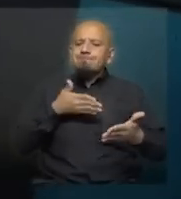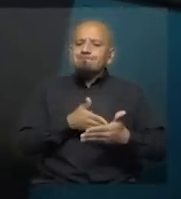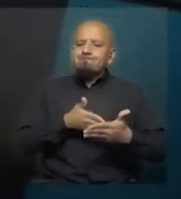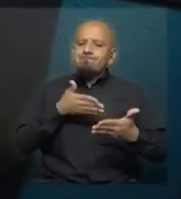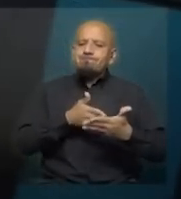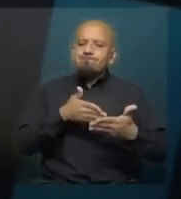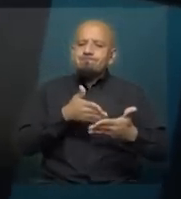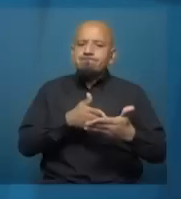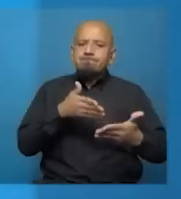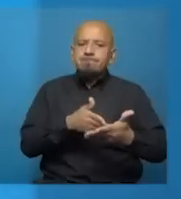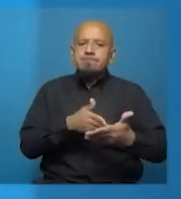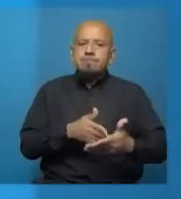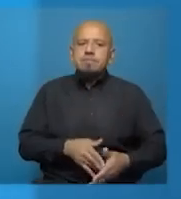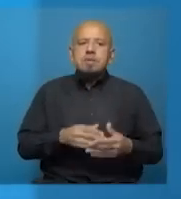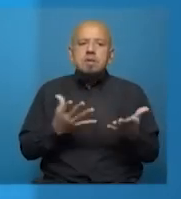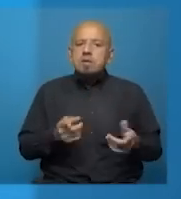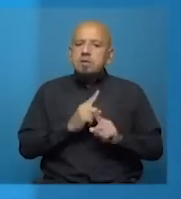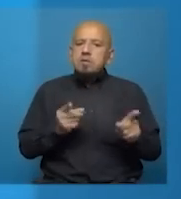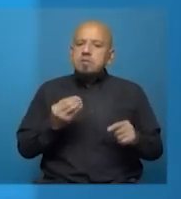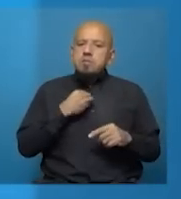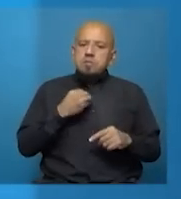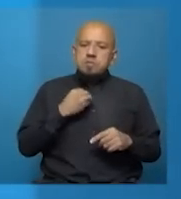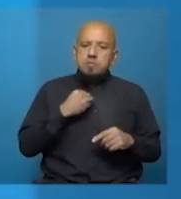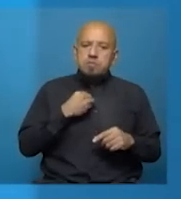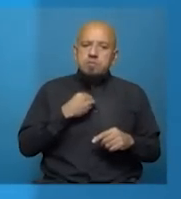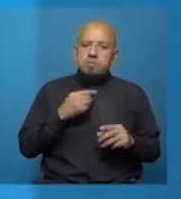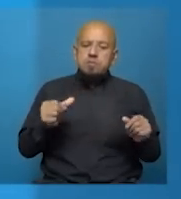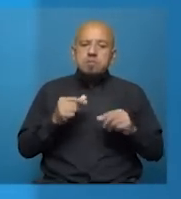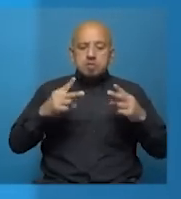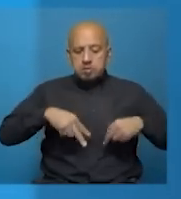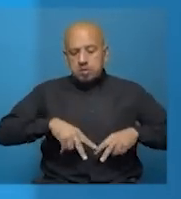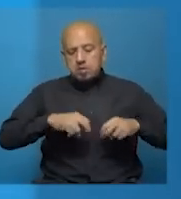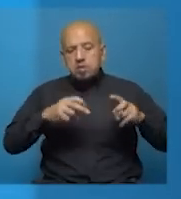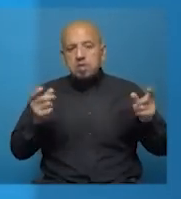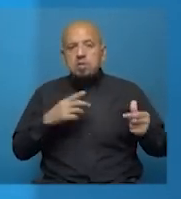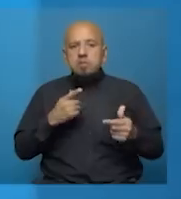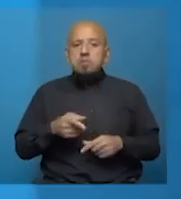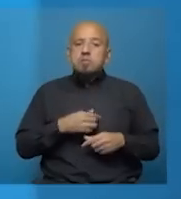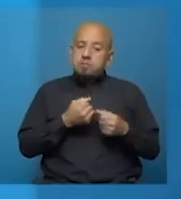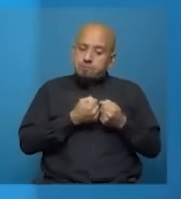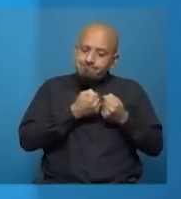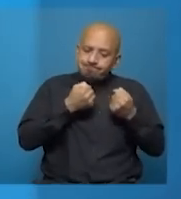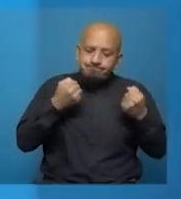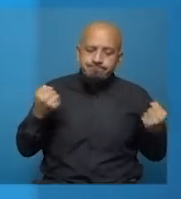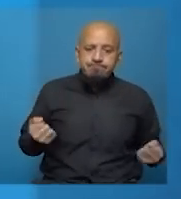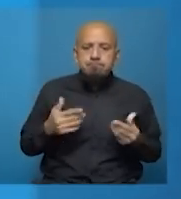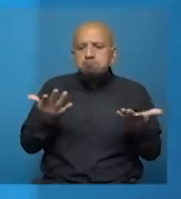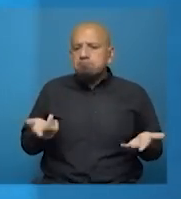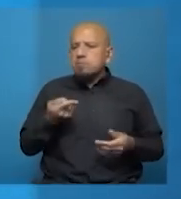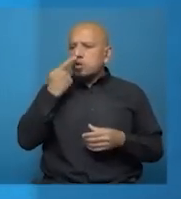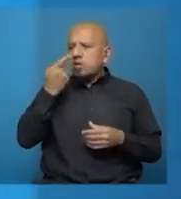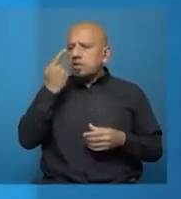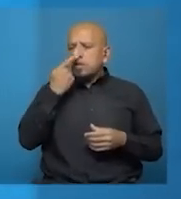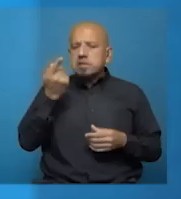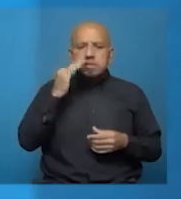camino de todo tipo, que no confía en poder hacer una investigación a fondo porque a nadie le interesa conocer